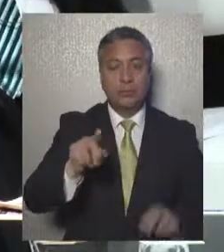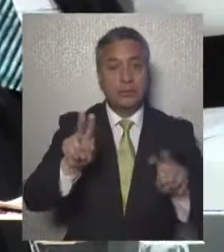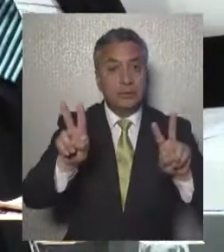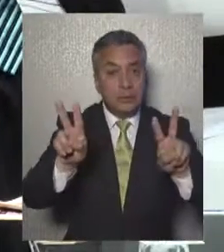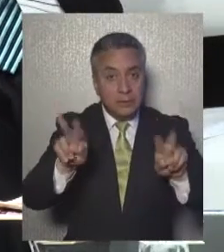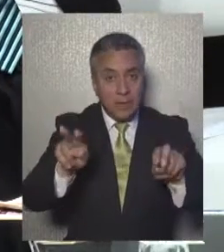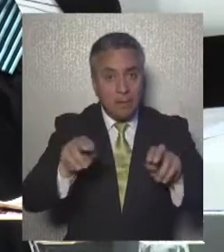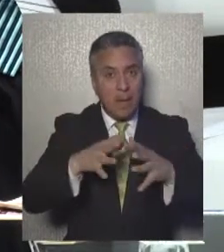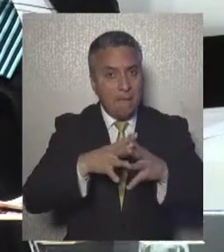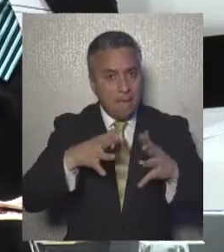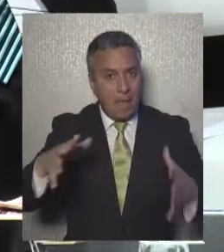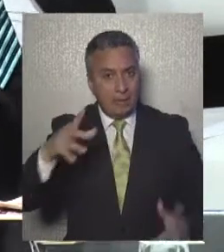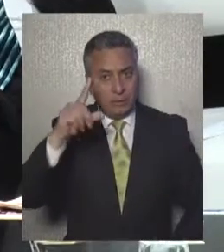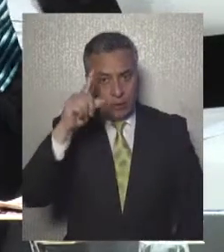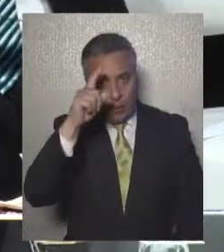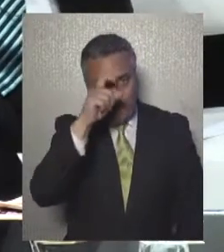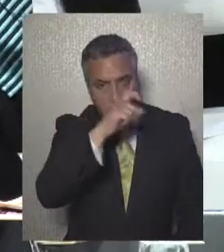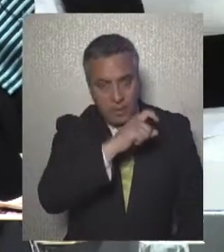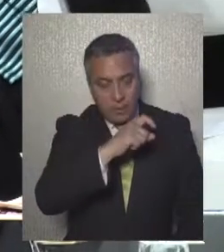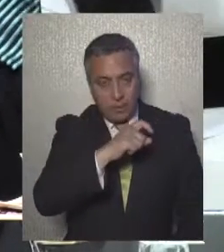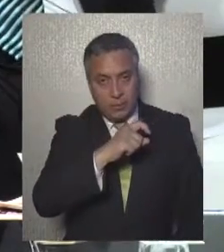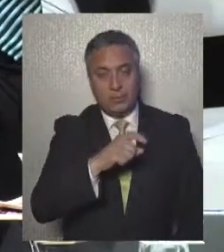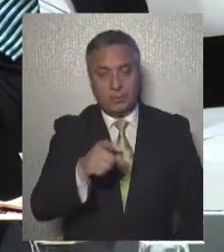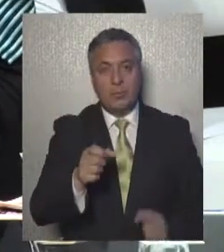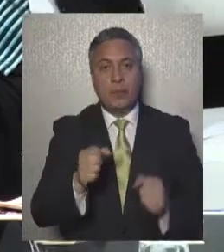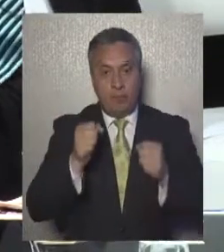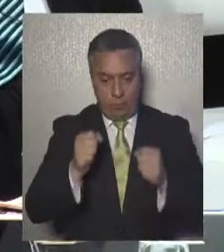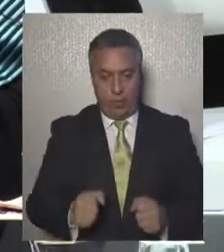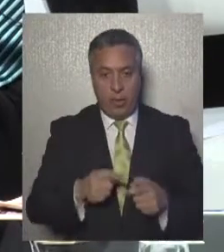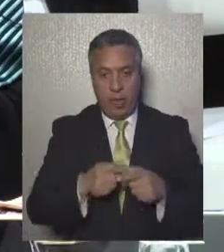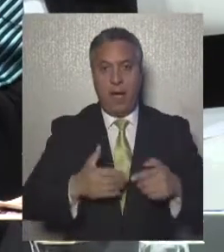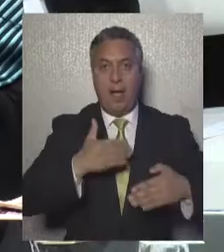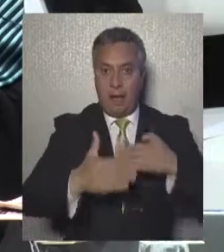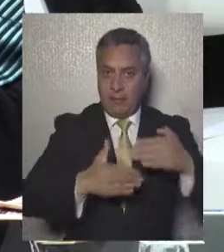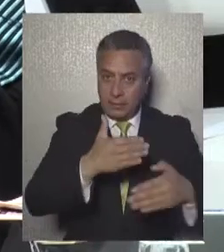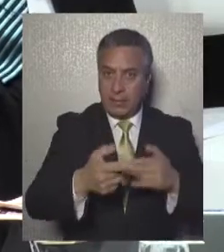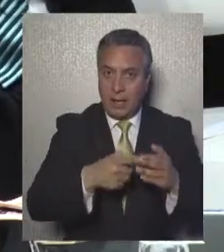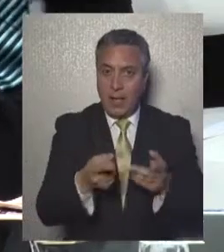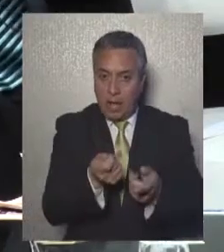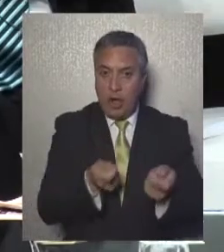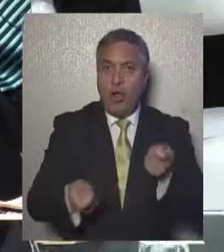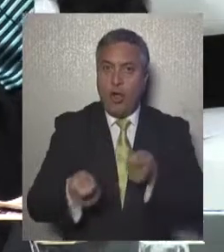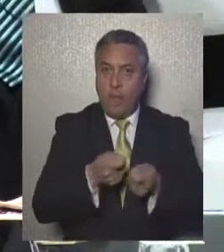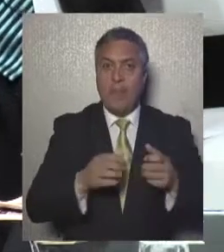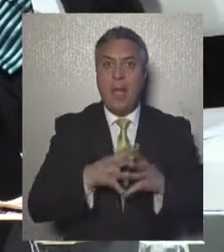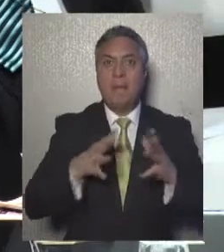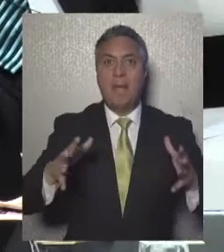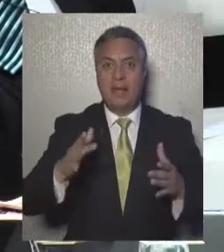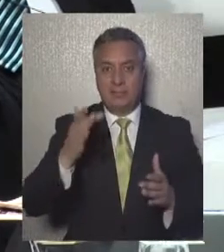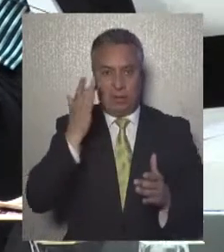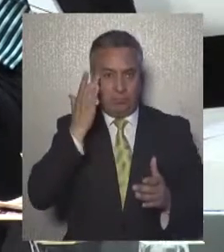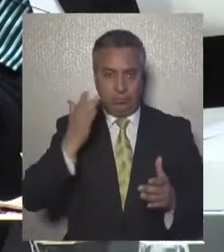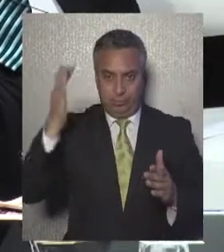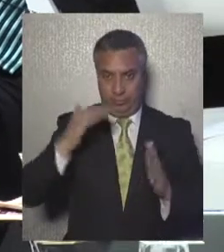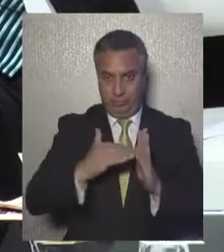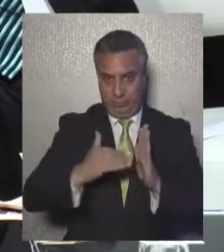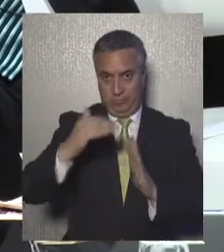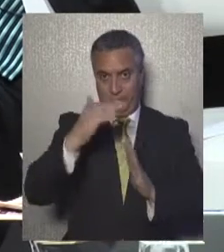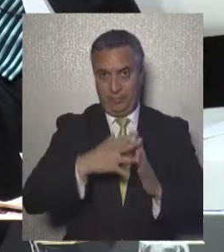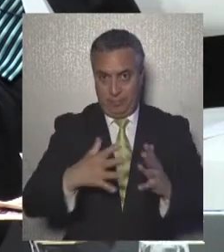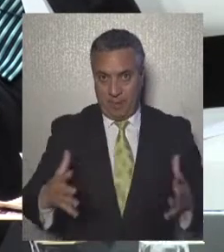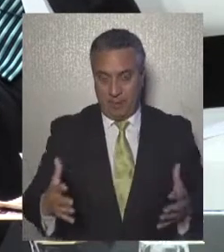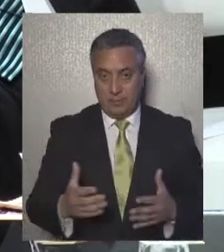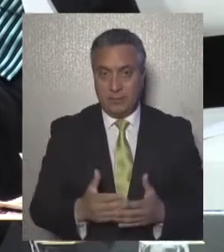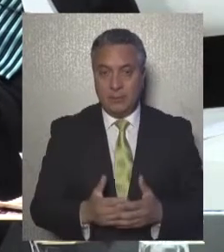complejo es que para poder avanzar a una economía más sofisticada, incluso dentro de los sectores de recursos